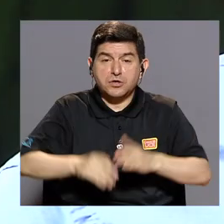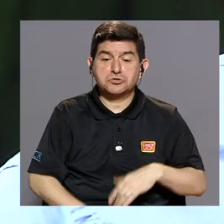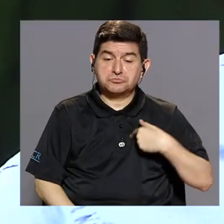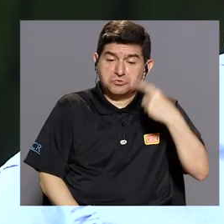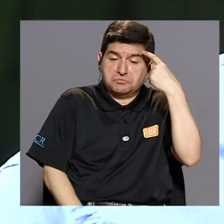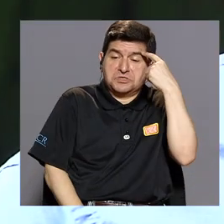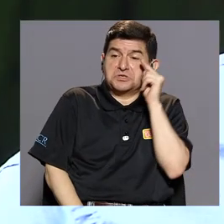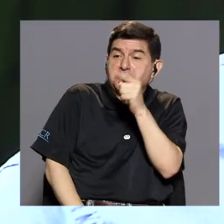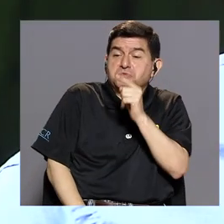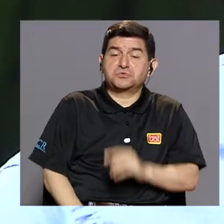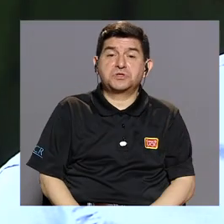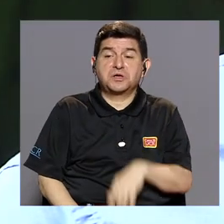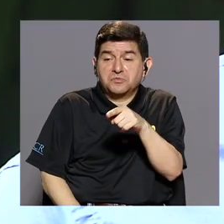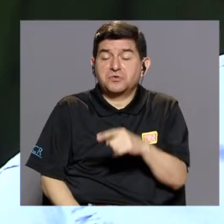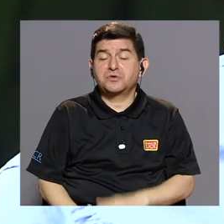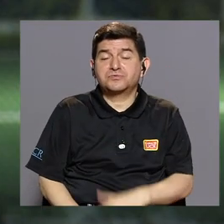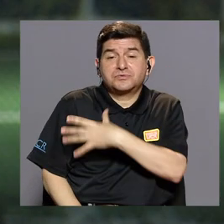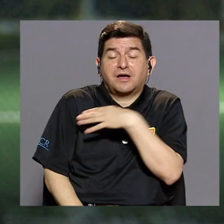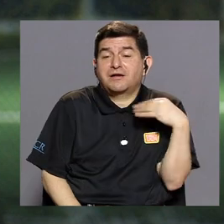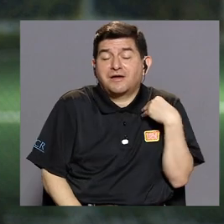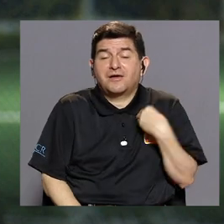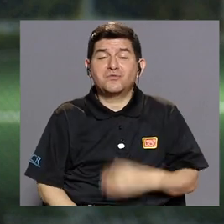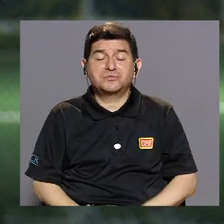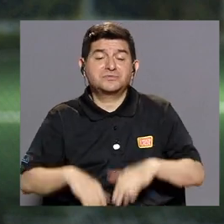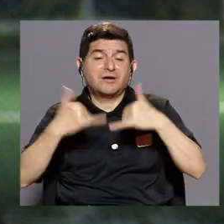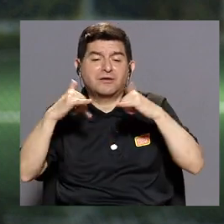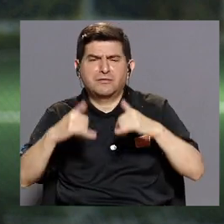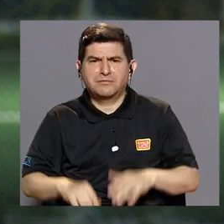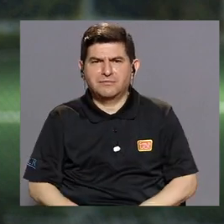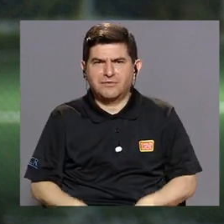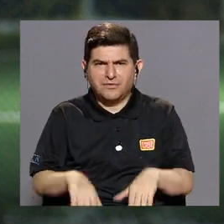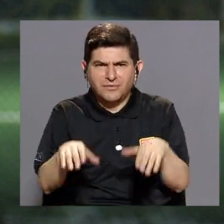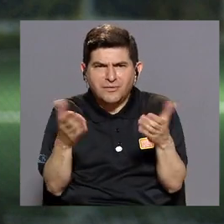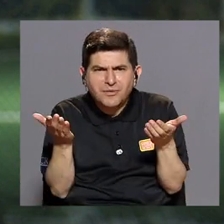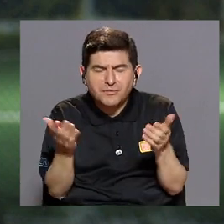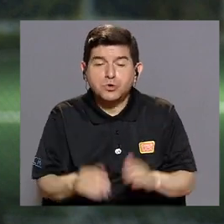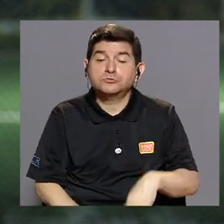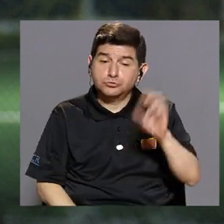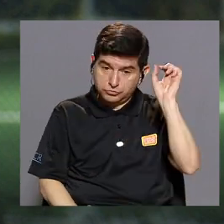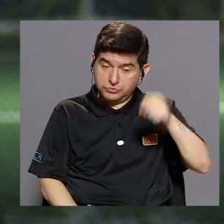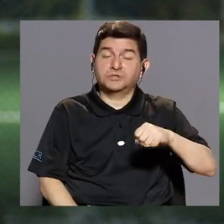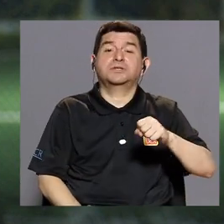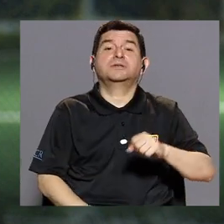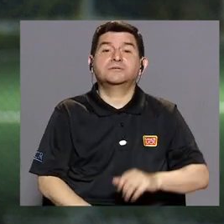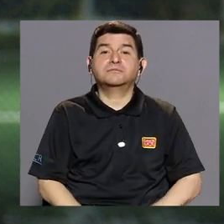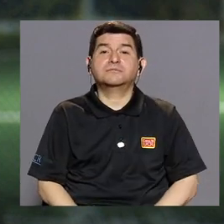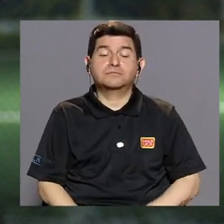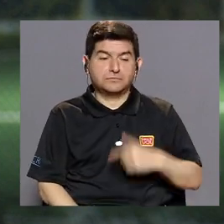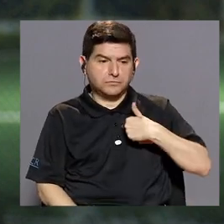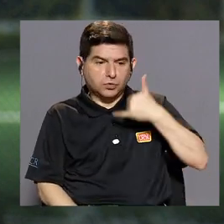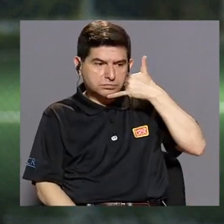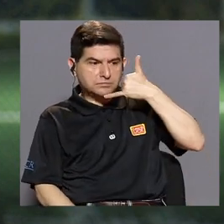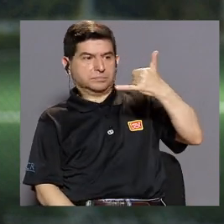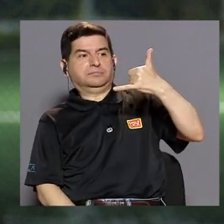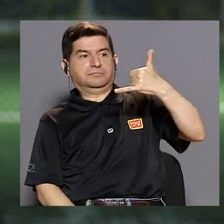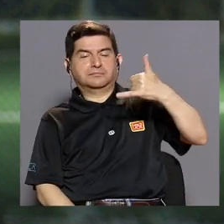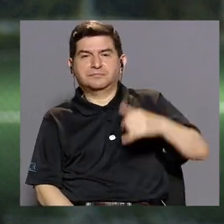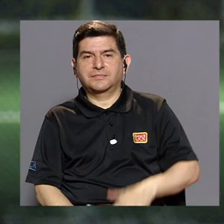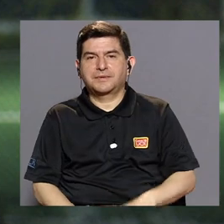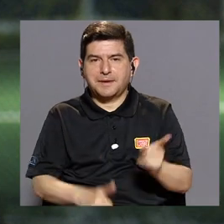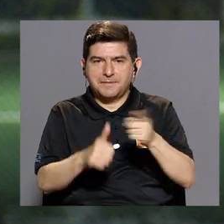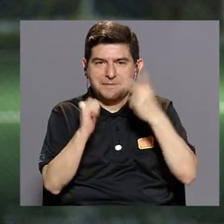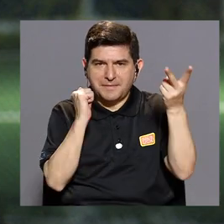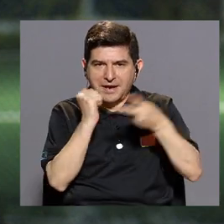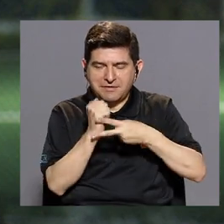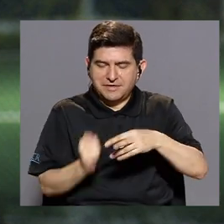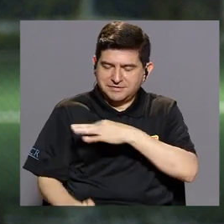pensé en usted que anda detrás de la bola todo el día. Y yo, ¿cómo? Y me dijo, sí, lo llamé, y esa